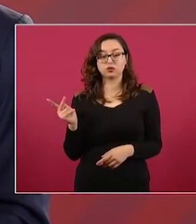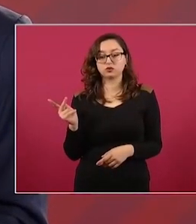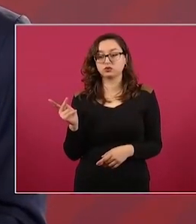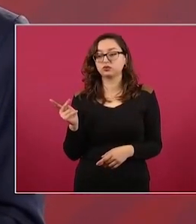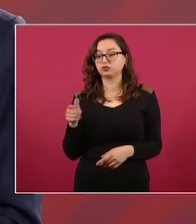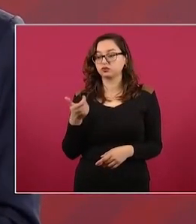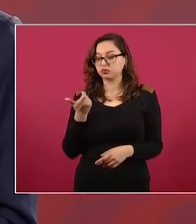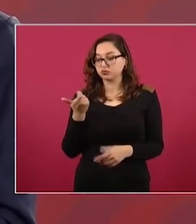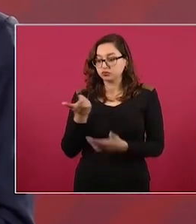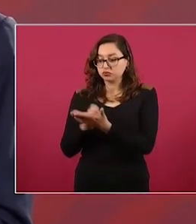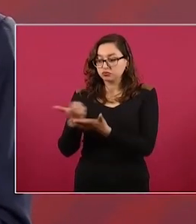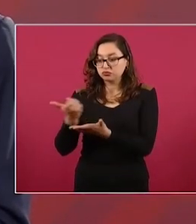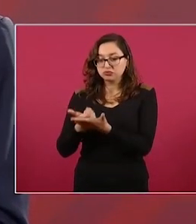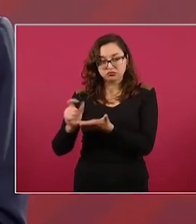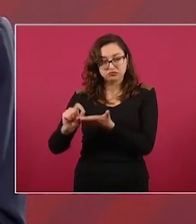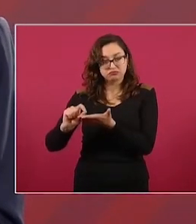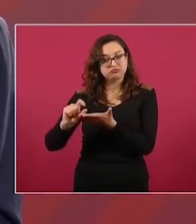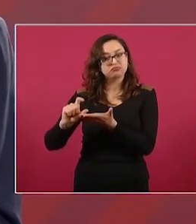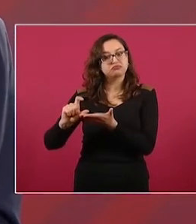aumentaron sus ingresos.